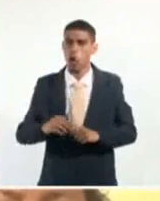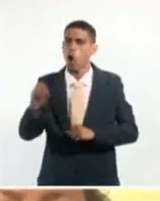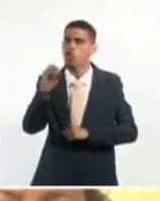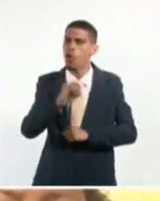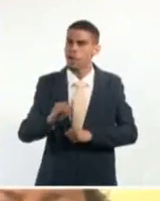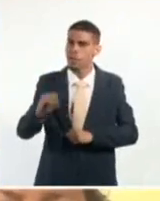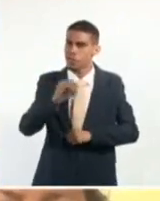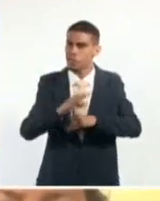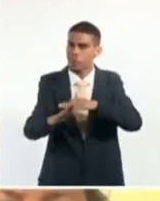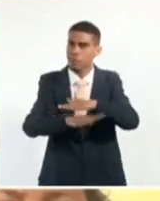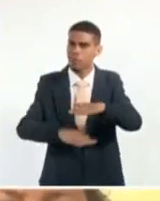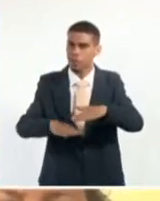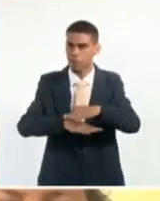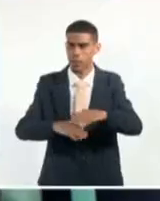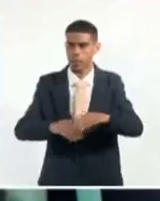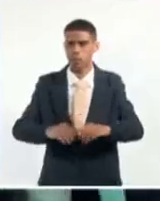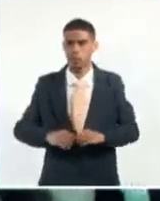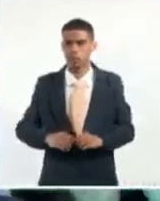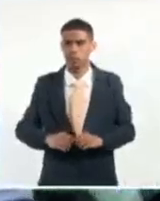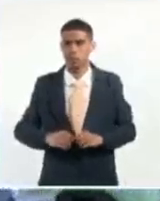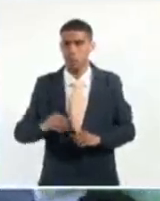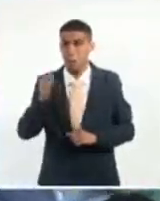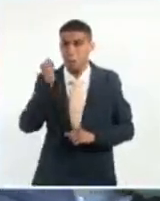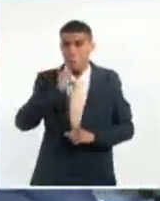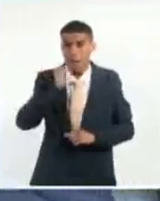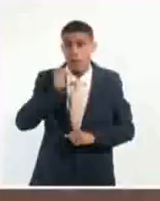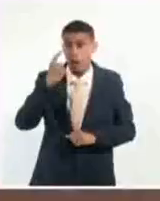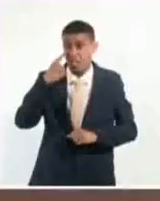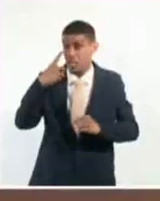organizaciones de masa. ¿A quién más hay que significar